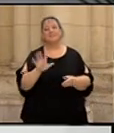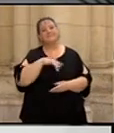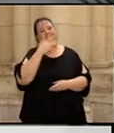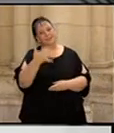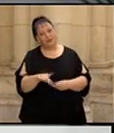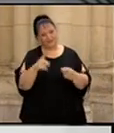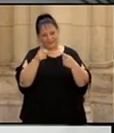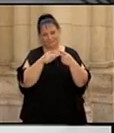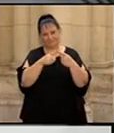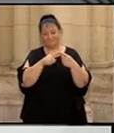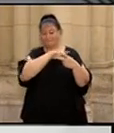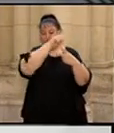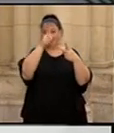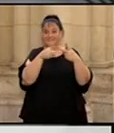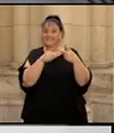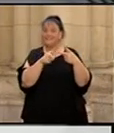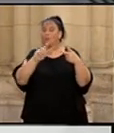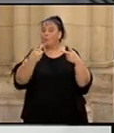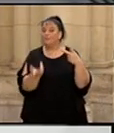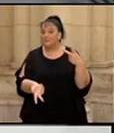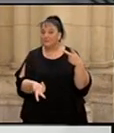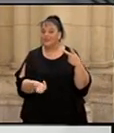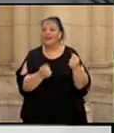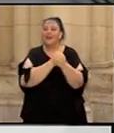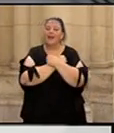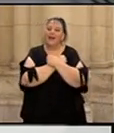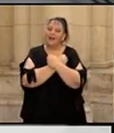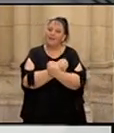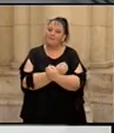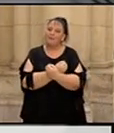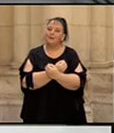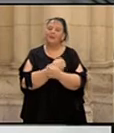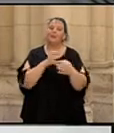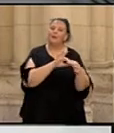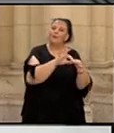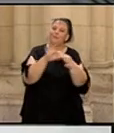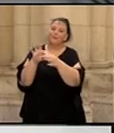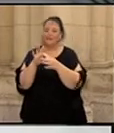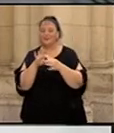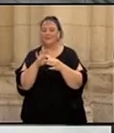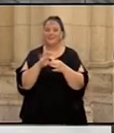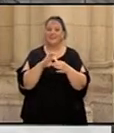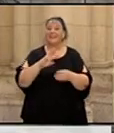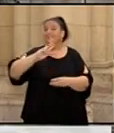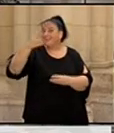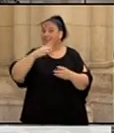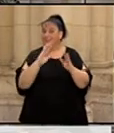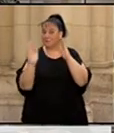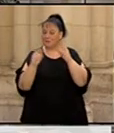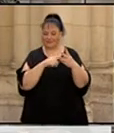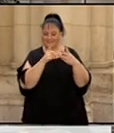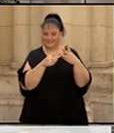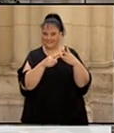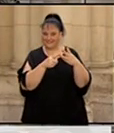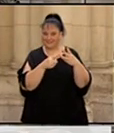misericordia. Segundo momento, amor y comunión. Y tercer momento, el